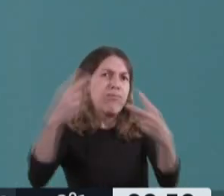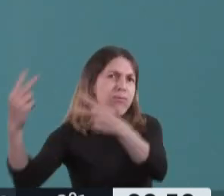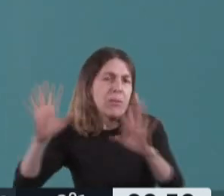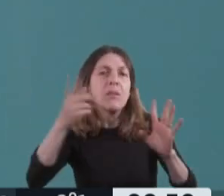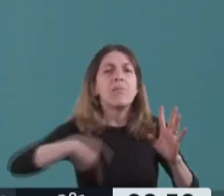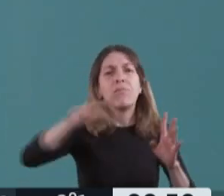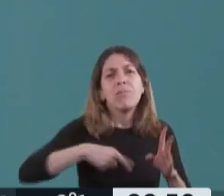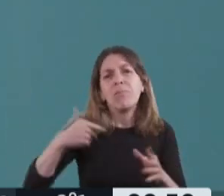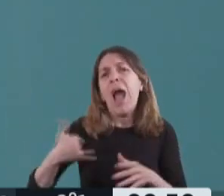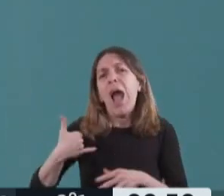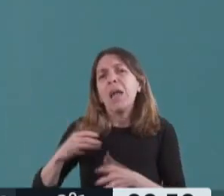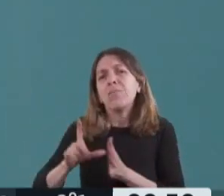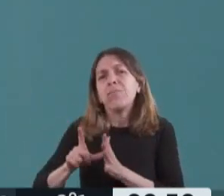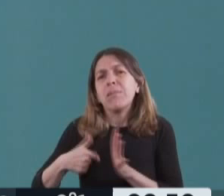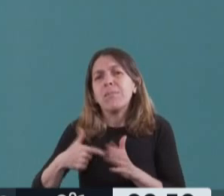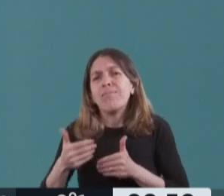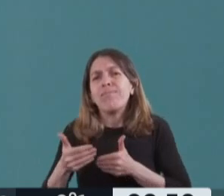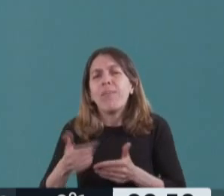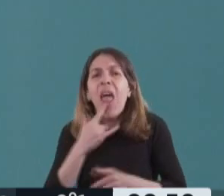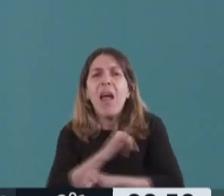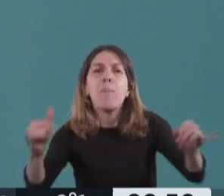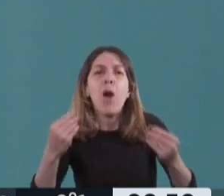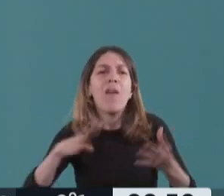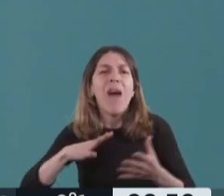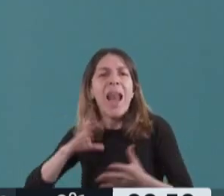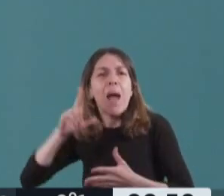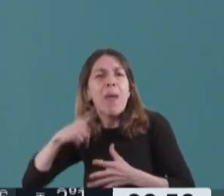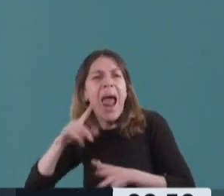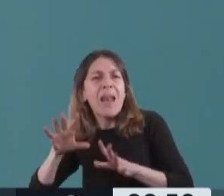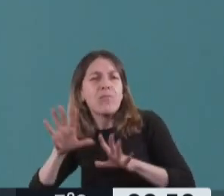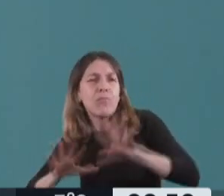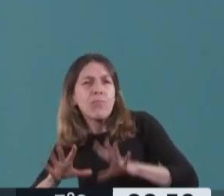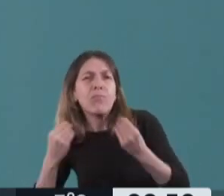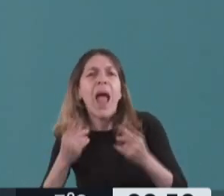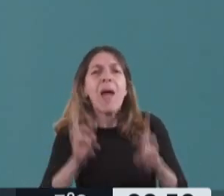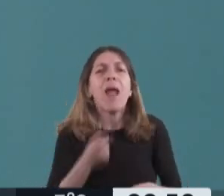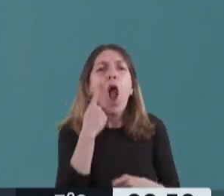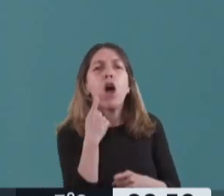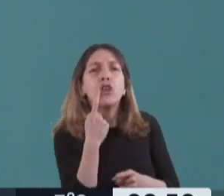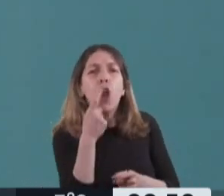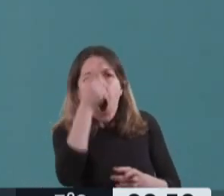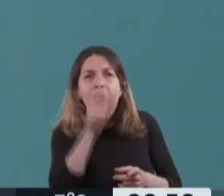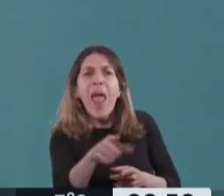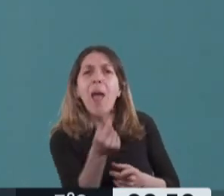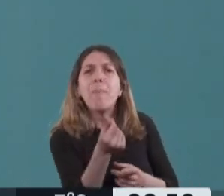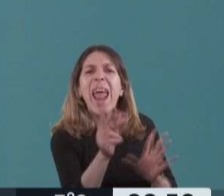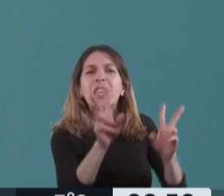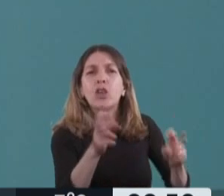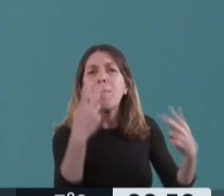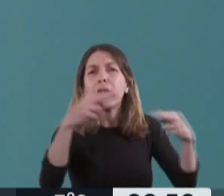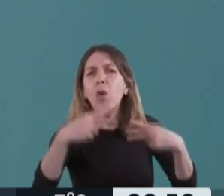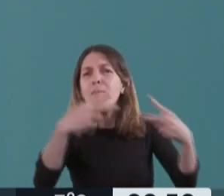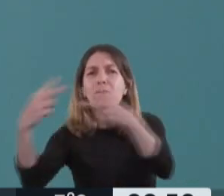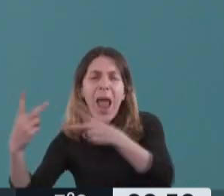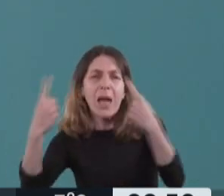tiene que ver con cuestiones de implementación tiene que ver también con tener un control de precios sobre el sector trabajar con ellos para